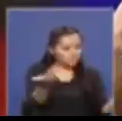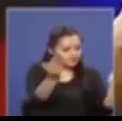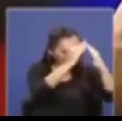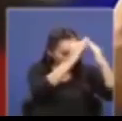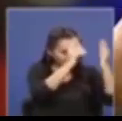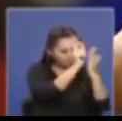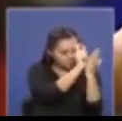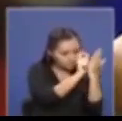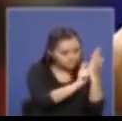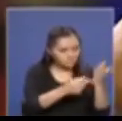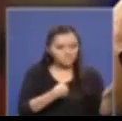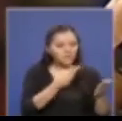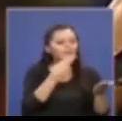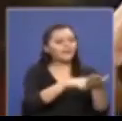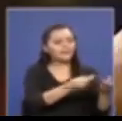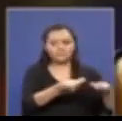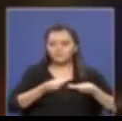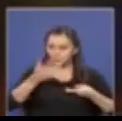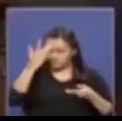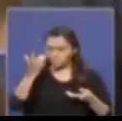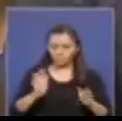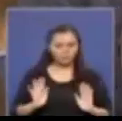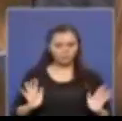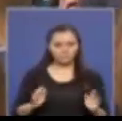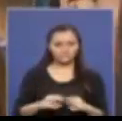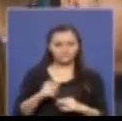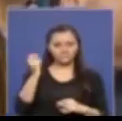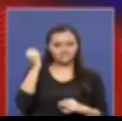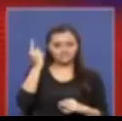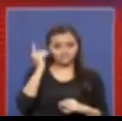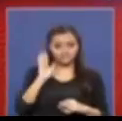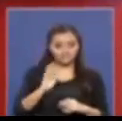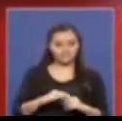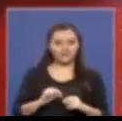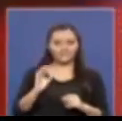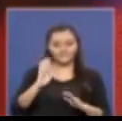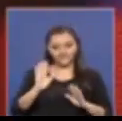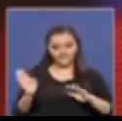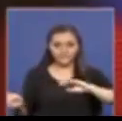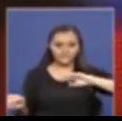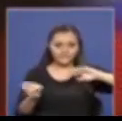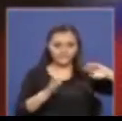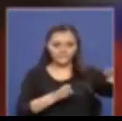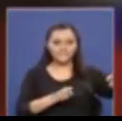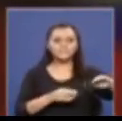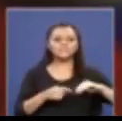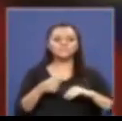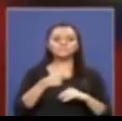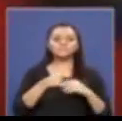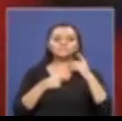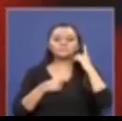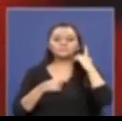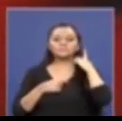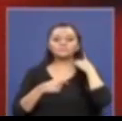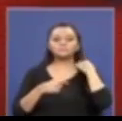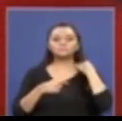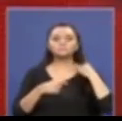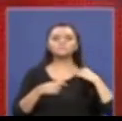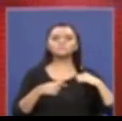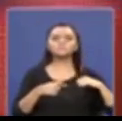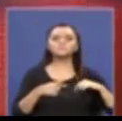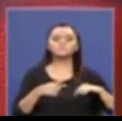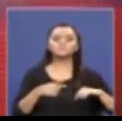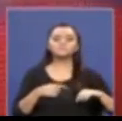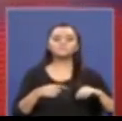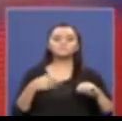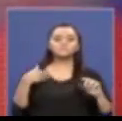todo el respaldo que se pueda dar desde el Estado, ¿ok? Entendido, presidente. Ok. Luego de esto tuvimos, se extendió para variar, pues, esa reunión,